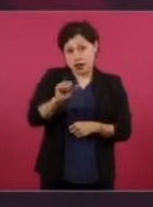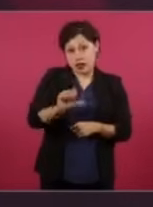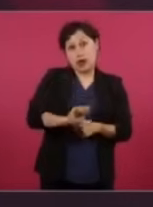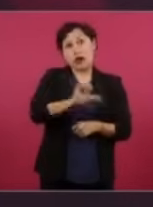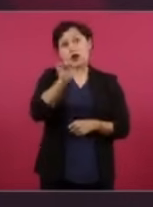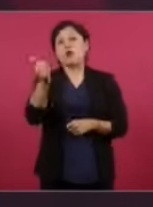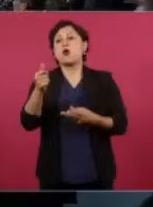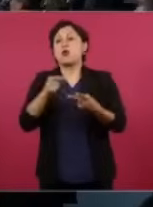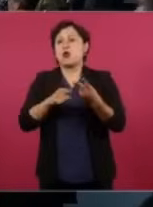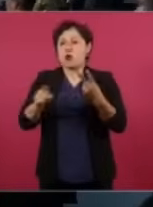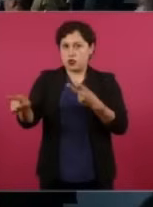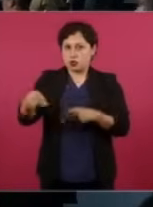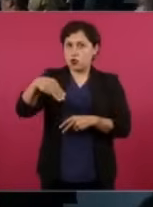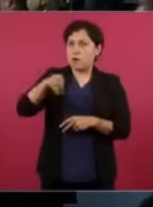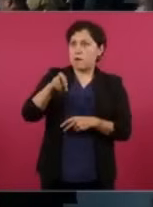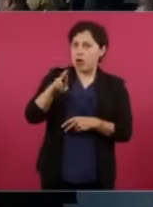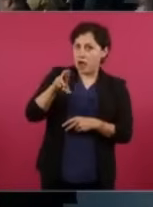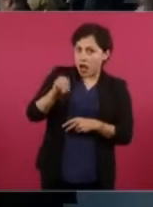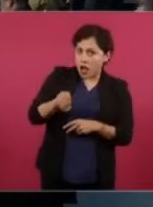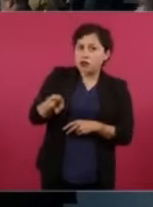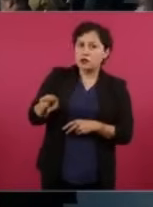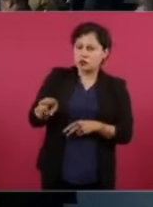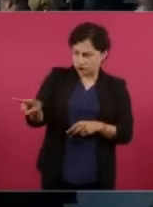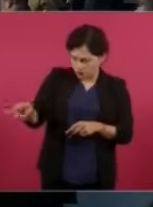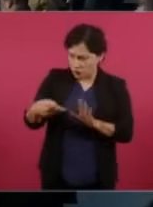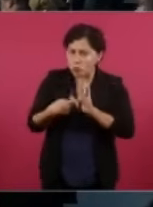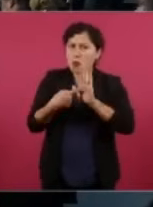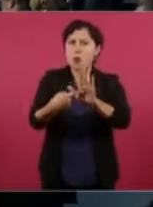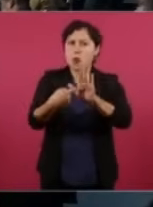Mario de Constanzo. Ponlo, ponlo.